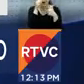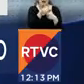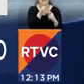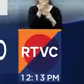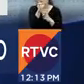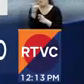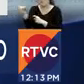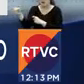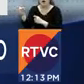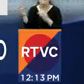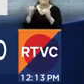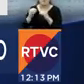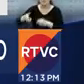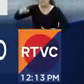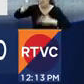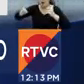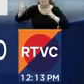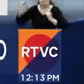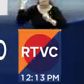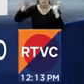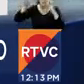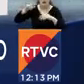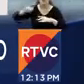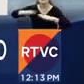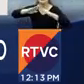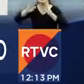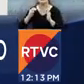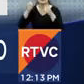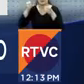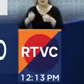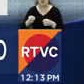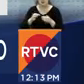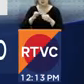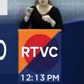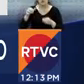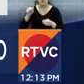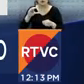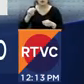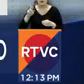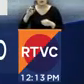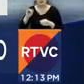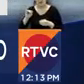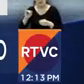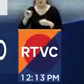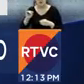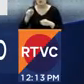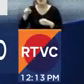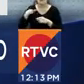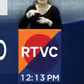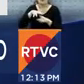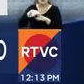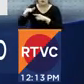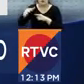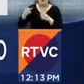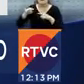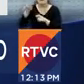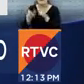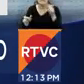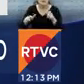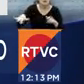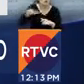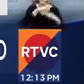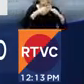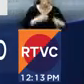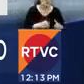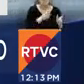fusilería y artillería artesanal la estación de policía del municipio de Acarí, atacando de manera indiscriminada a la población civil